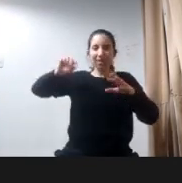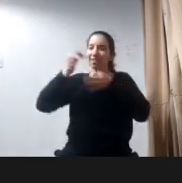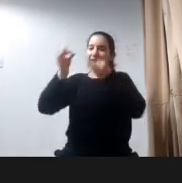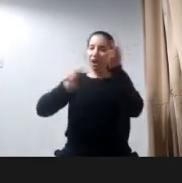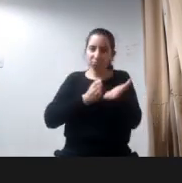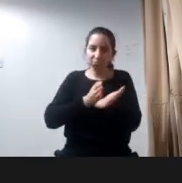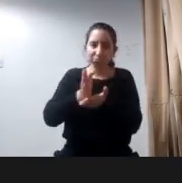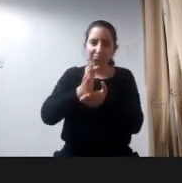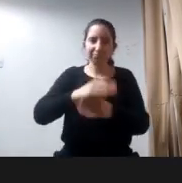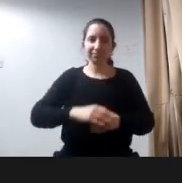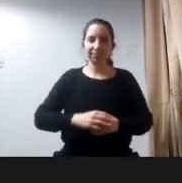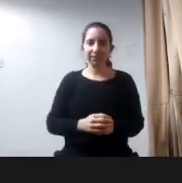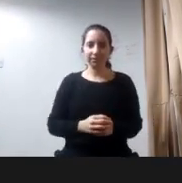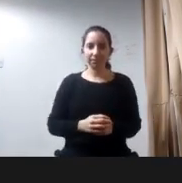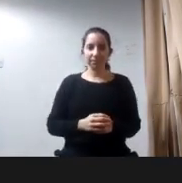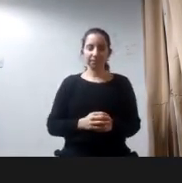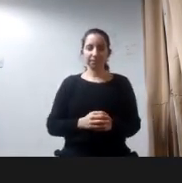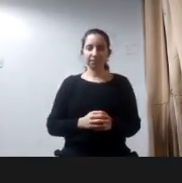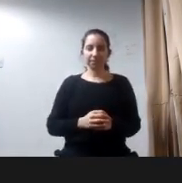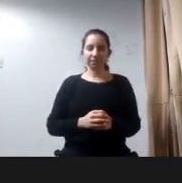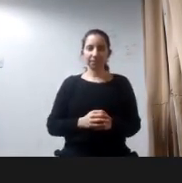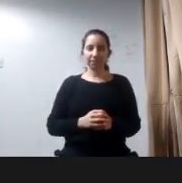estos diálogos.